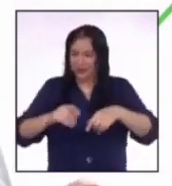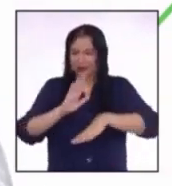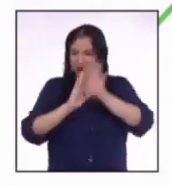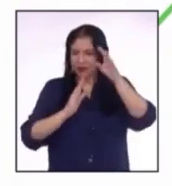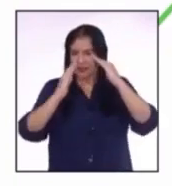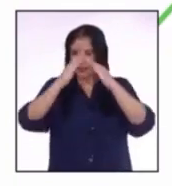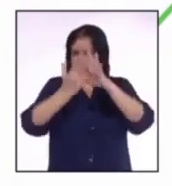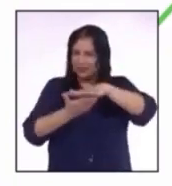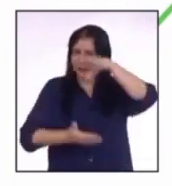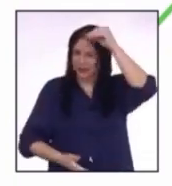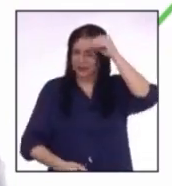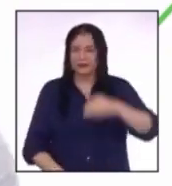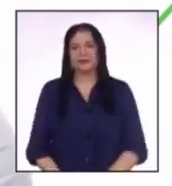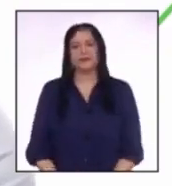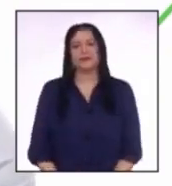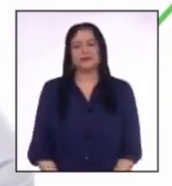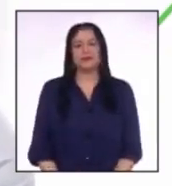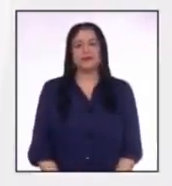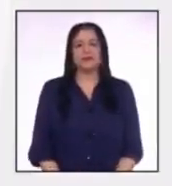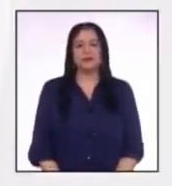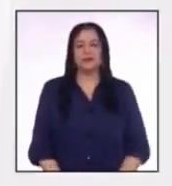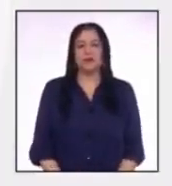aprendo en casa